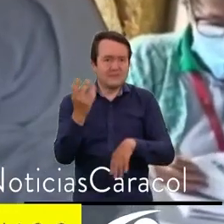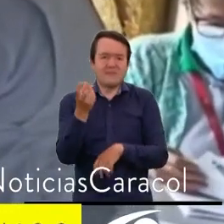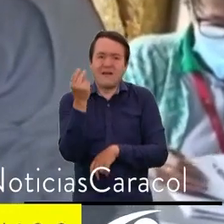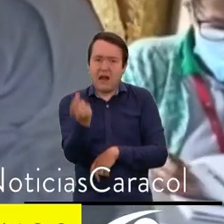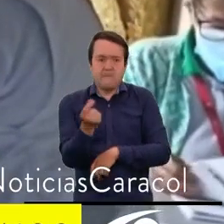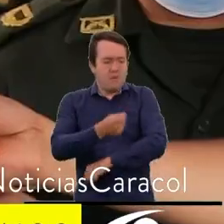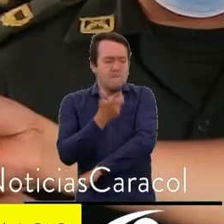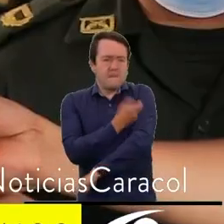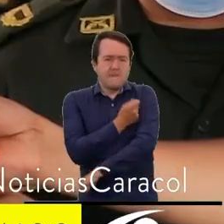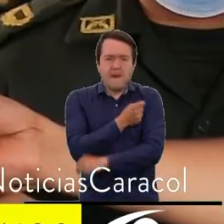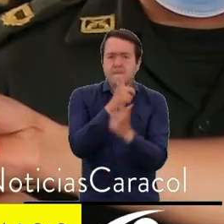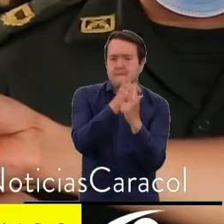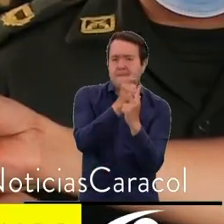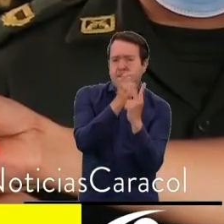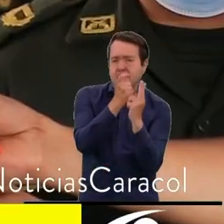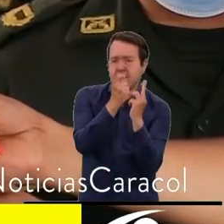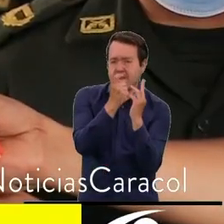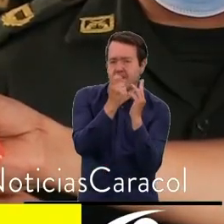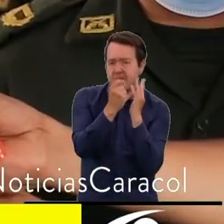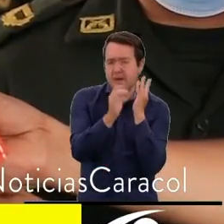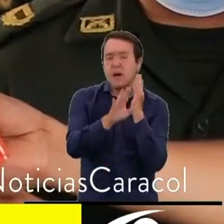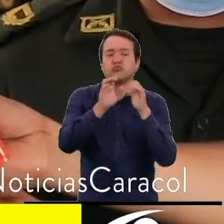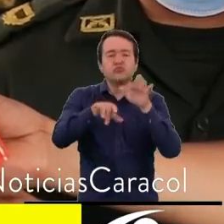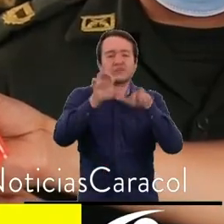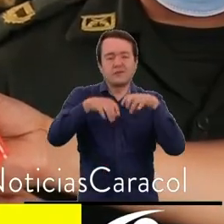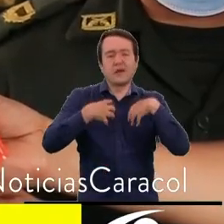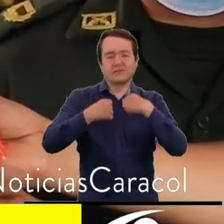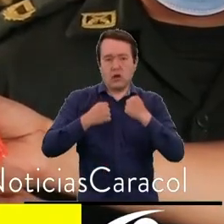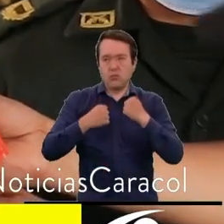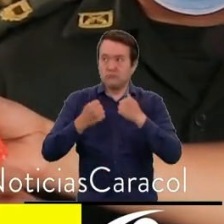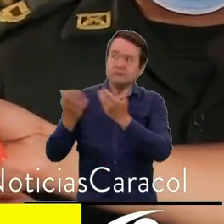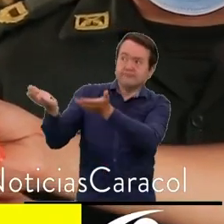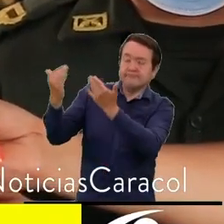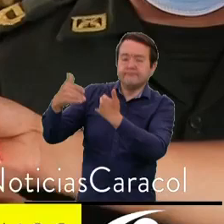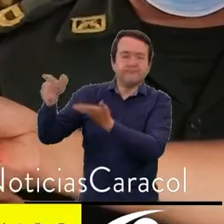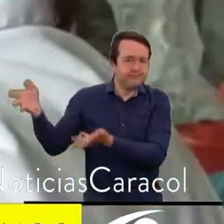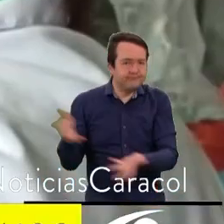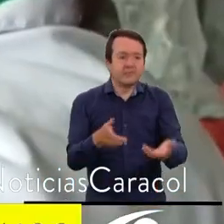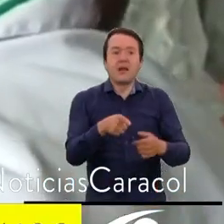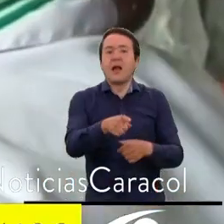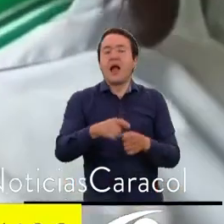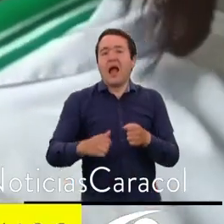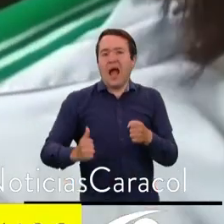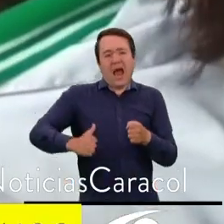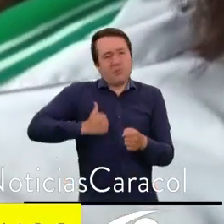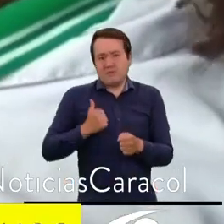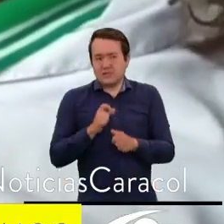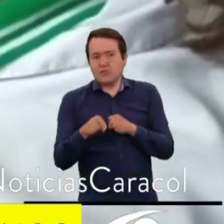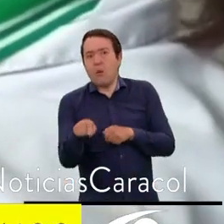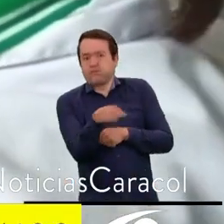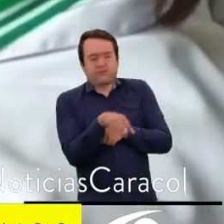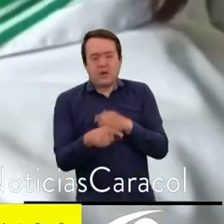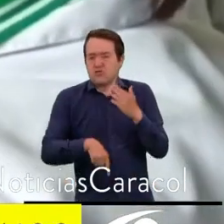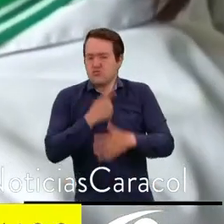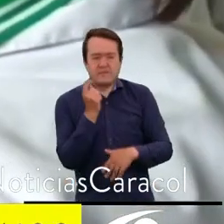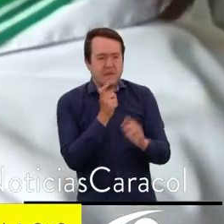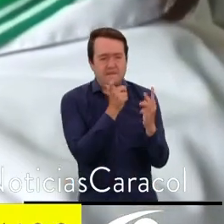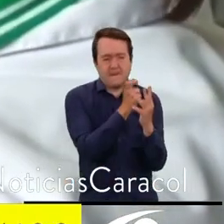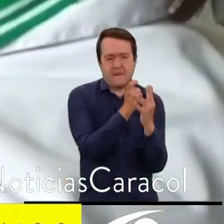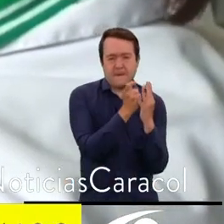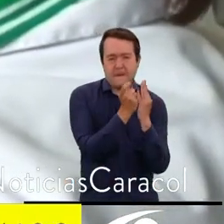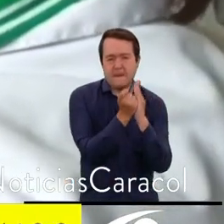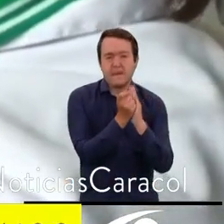Salud de más dosis de vacunas para aprovechar esta coyuntura y vacunar a la población que salió del área